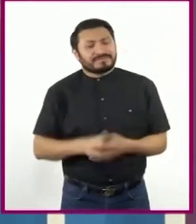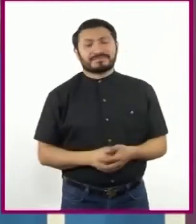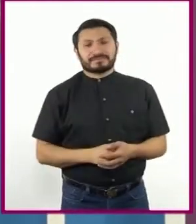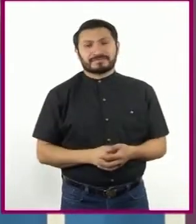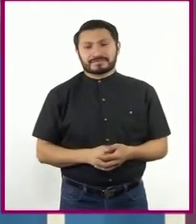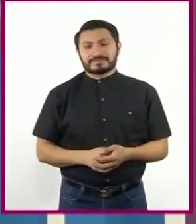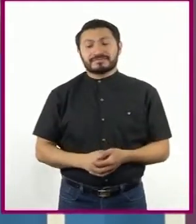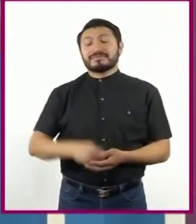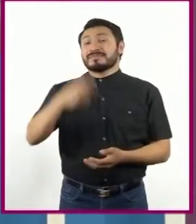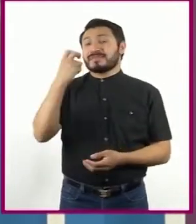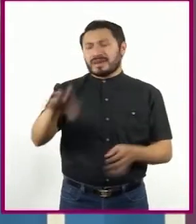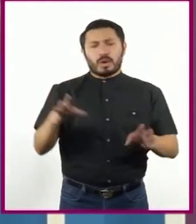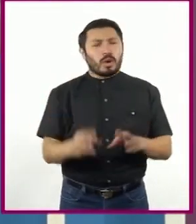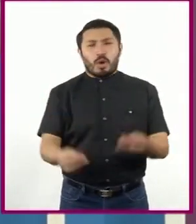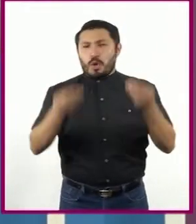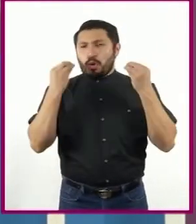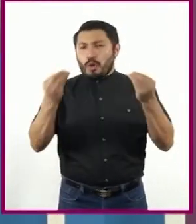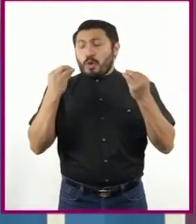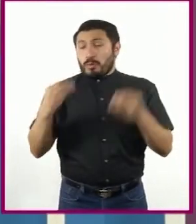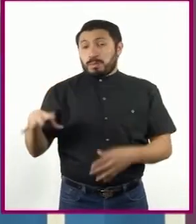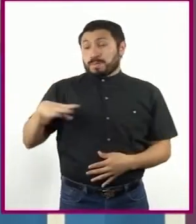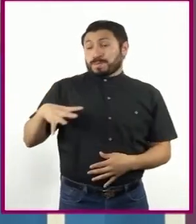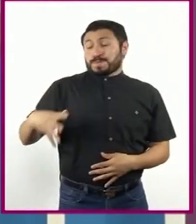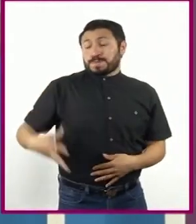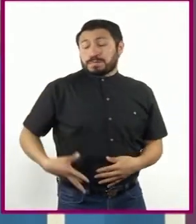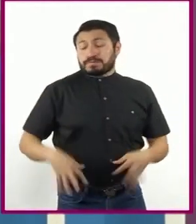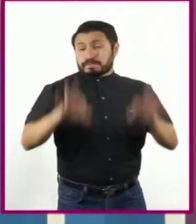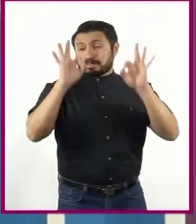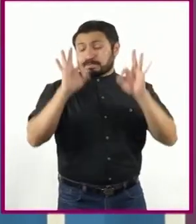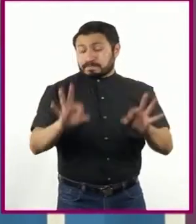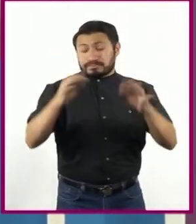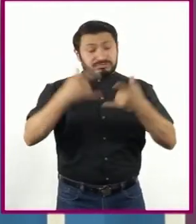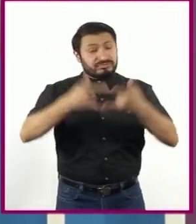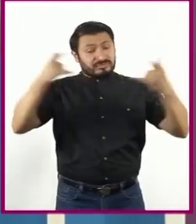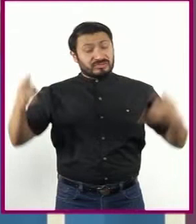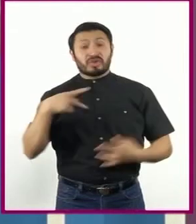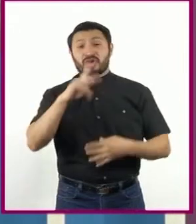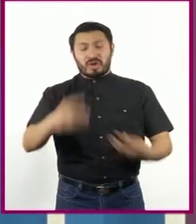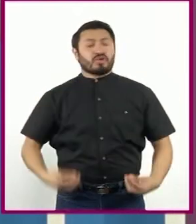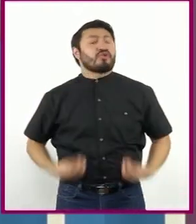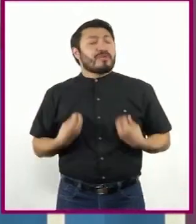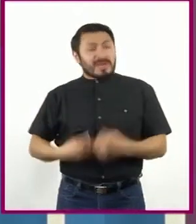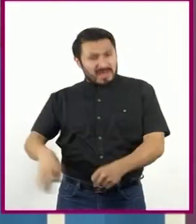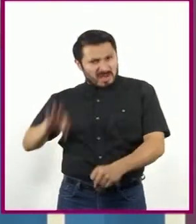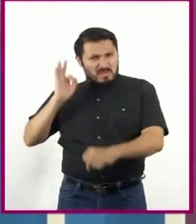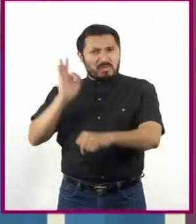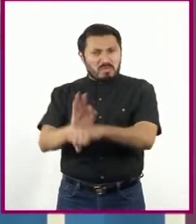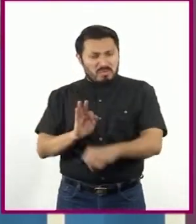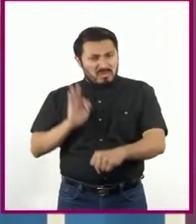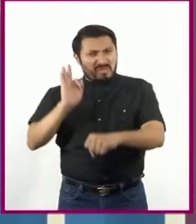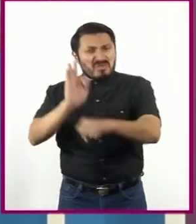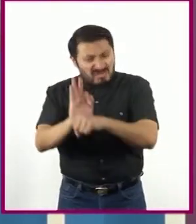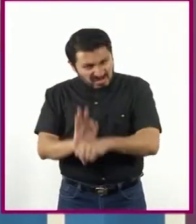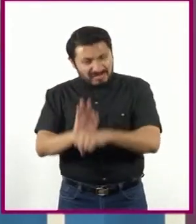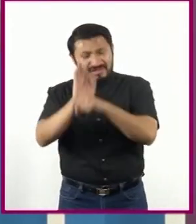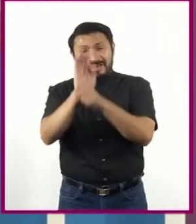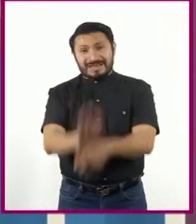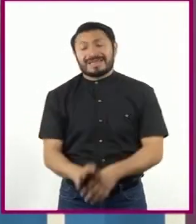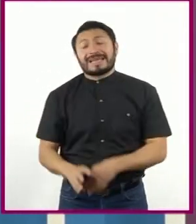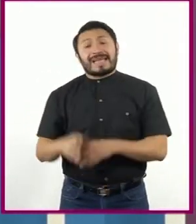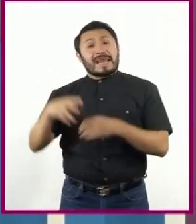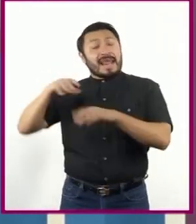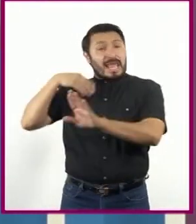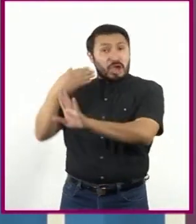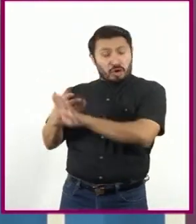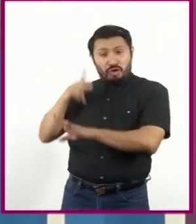Debido al enorme prestigio y popularidad que había logrado por su extraordinaria defensa ante el embate de las potencias